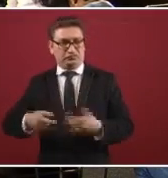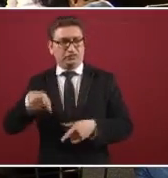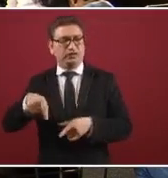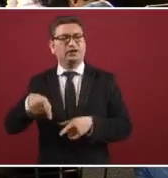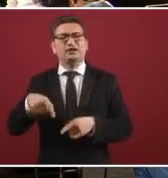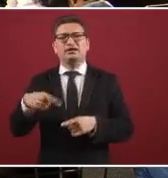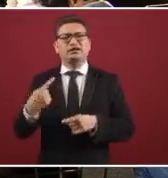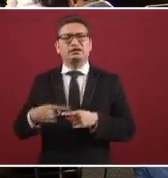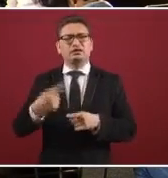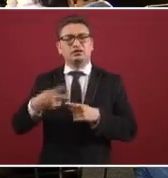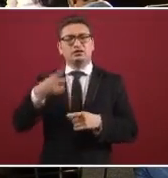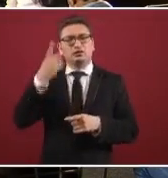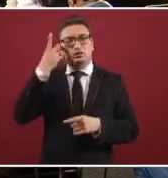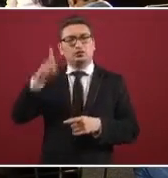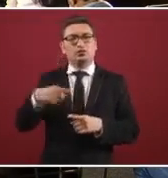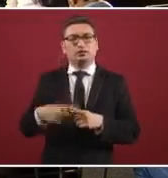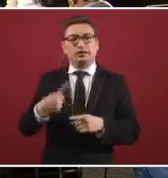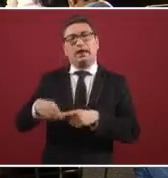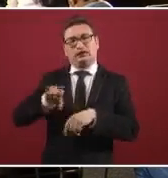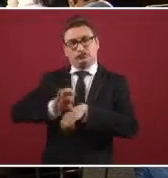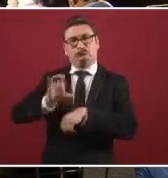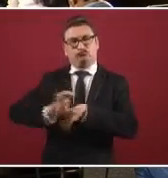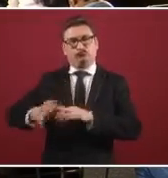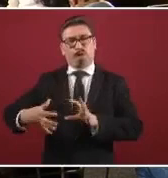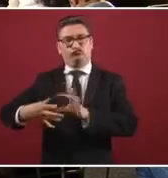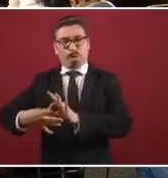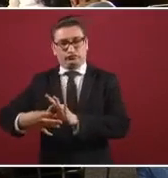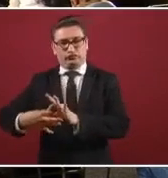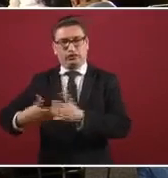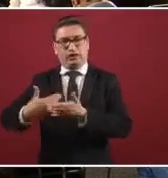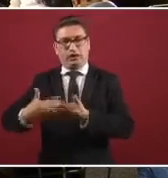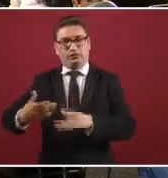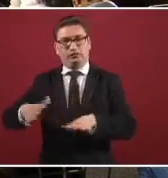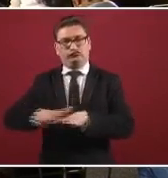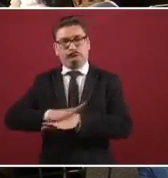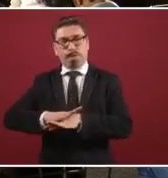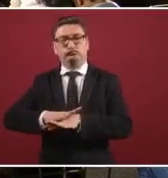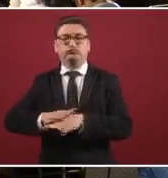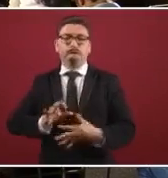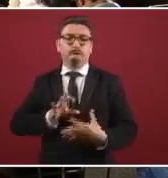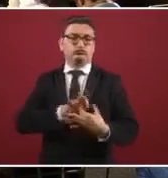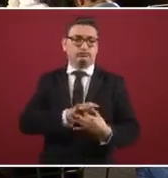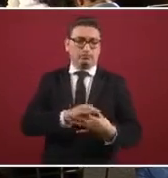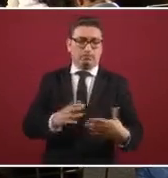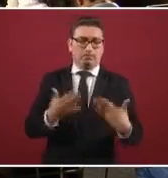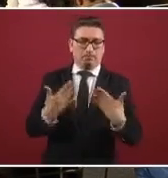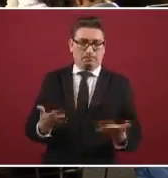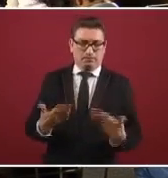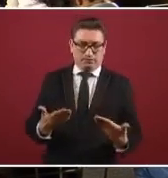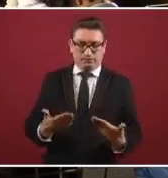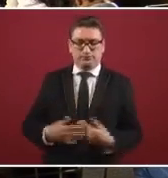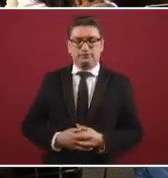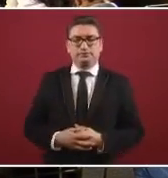pertenecía Bocas del Toro a Colombia, ahora pertenece a Panamá. Y